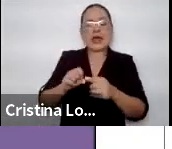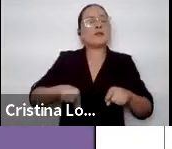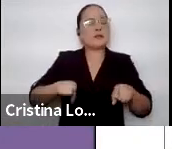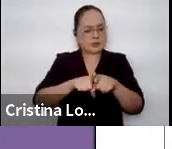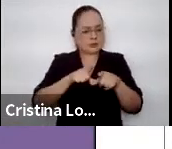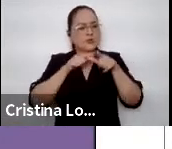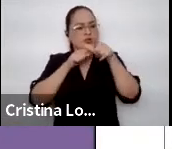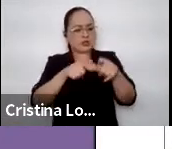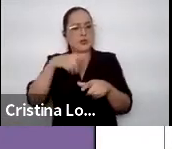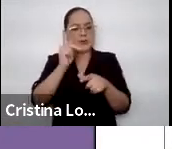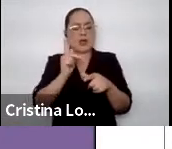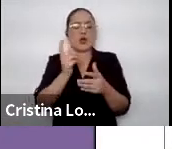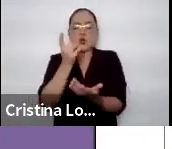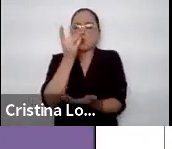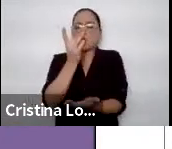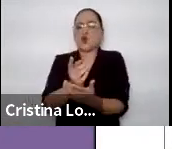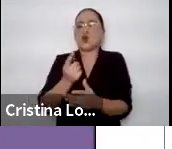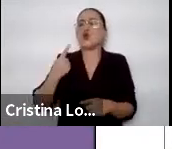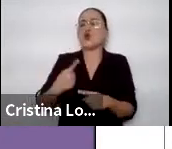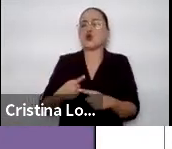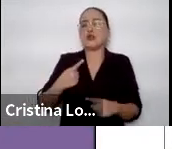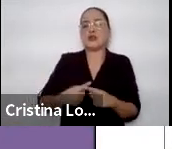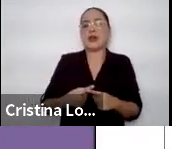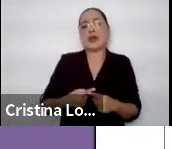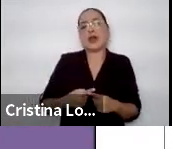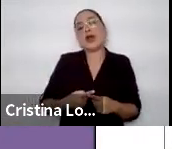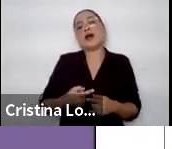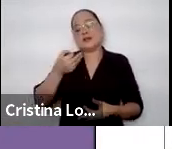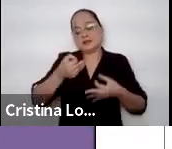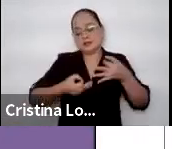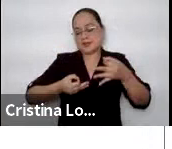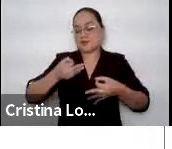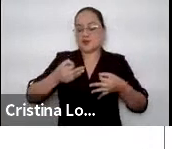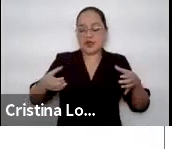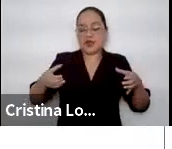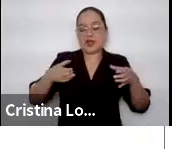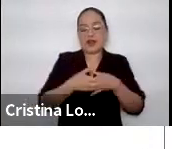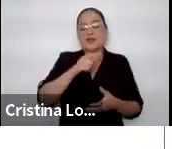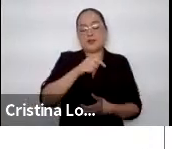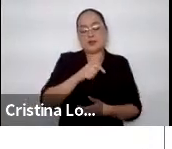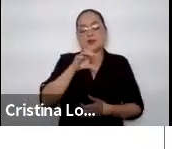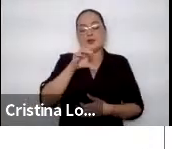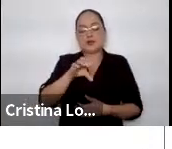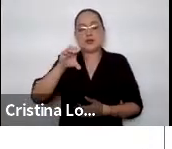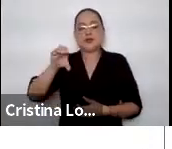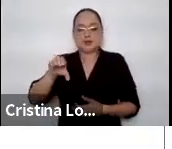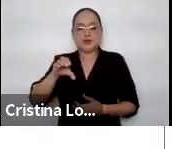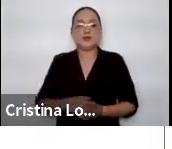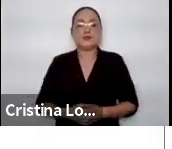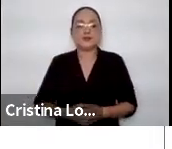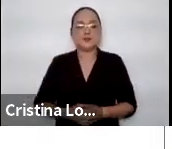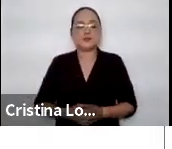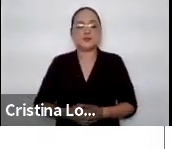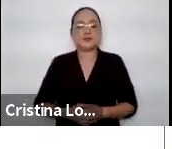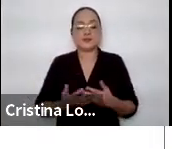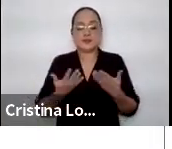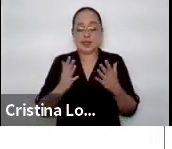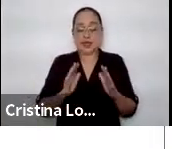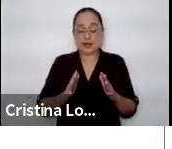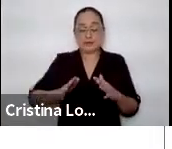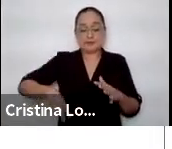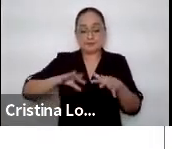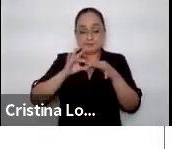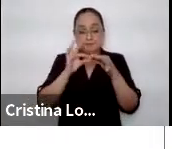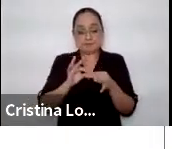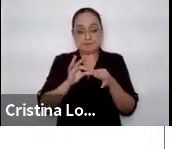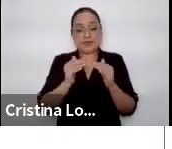pero solamente para los tribunales colegiados de circuito. Bien, dicho lo anterior,